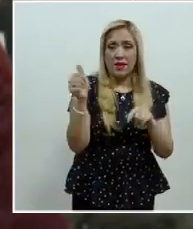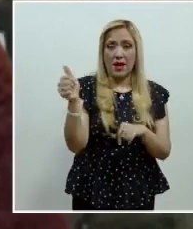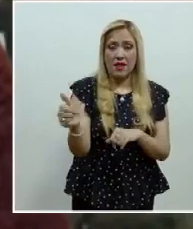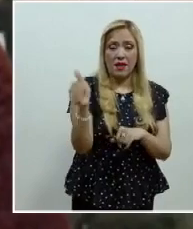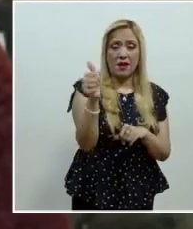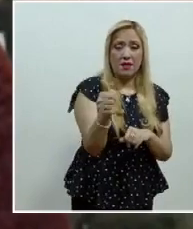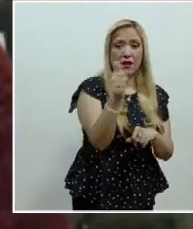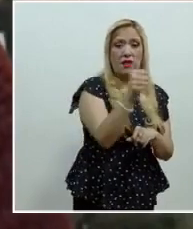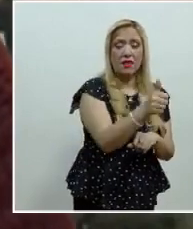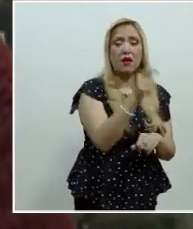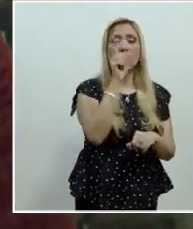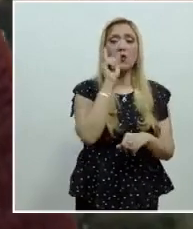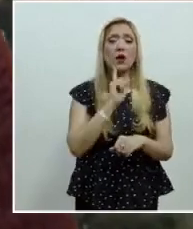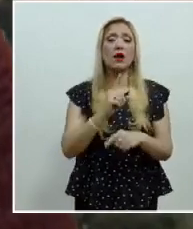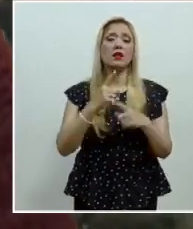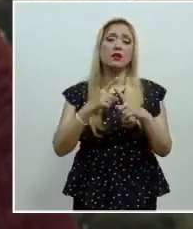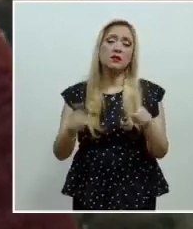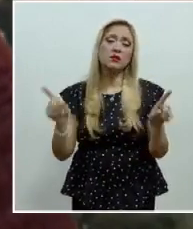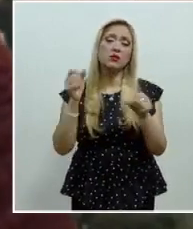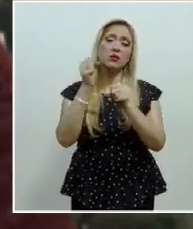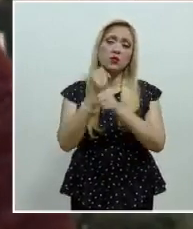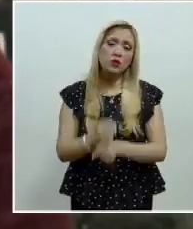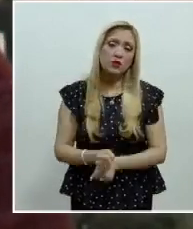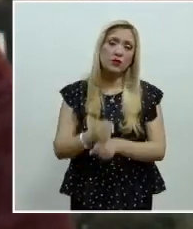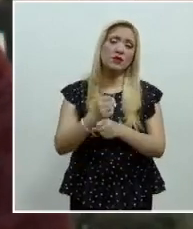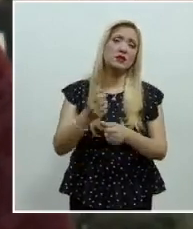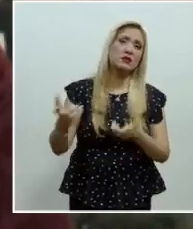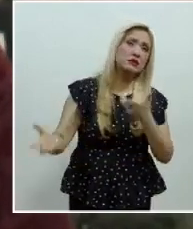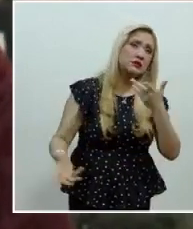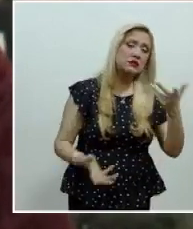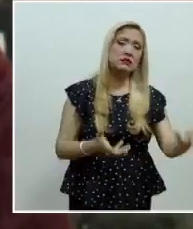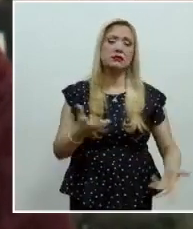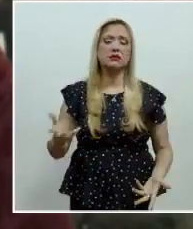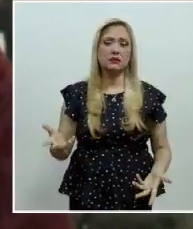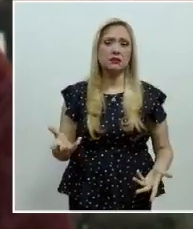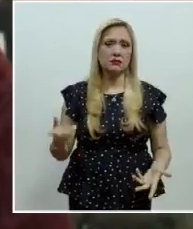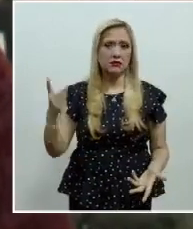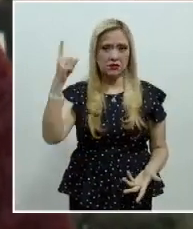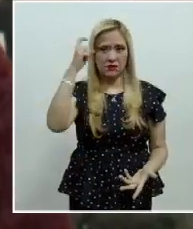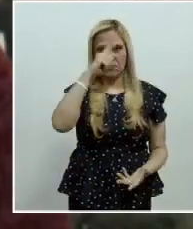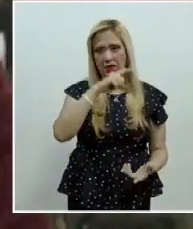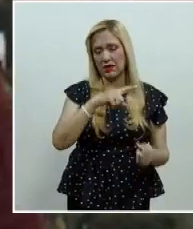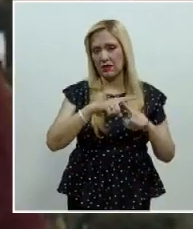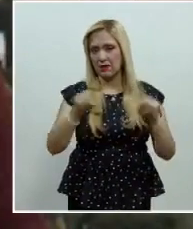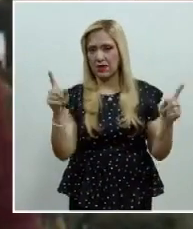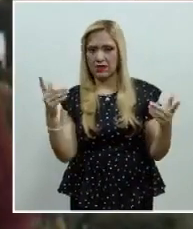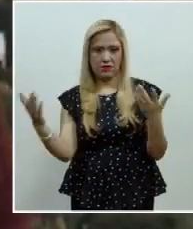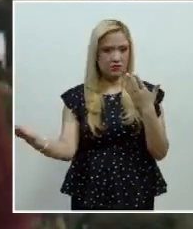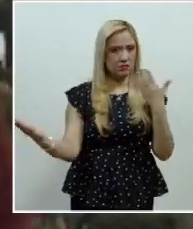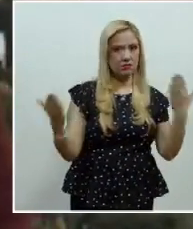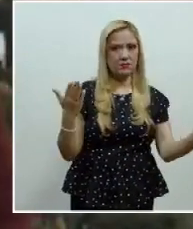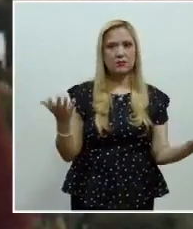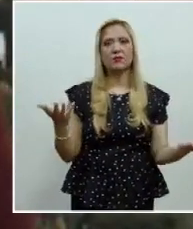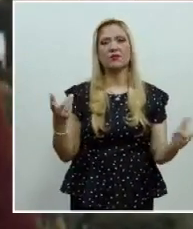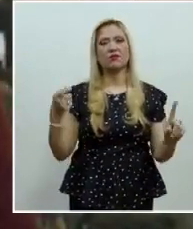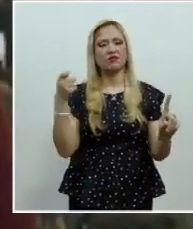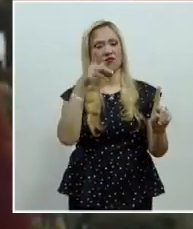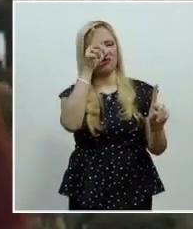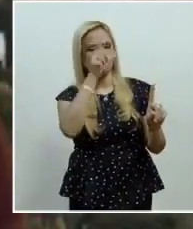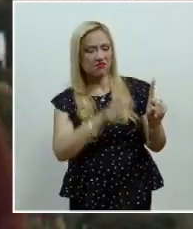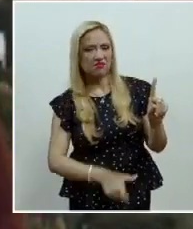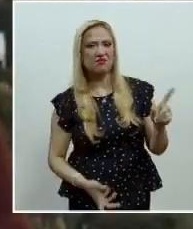desigualdades estructurales que se ven involucradas en relaciones asimétricas, ¿no? Prejuicios,